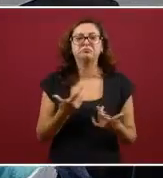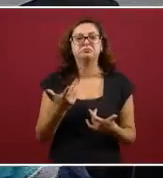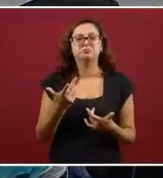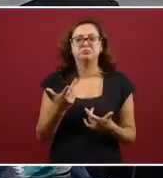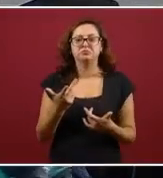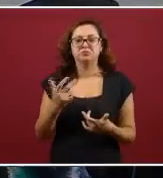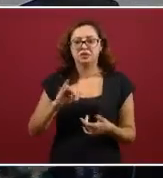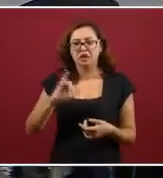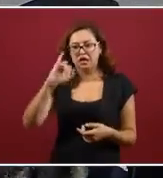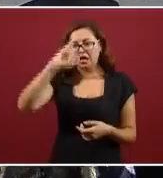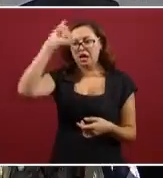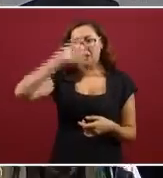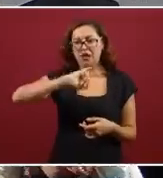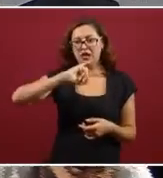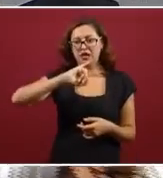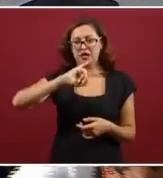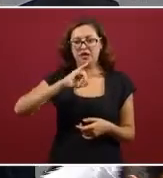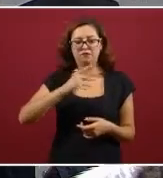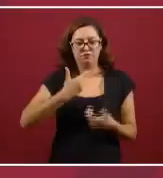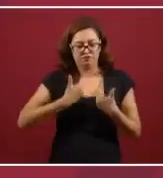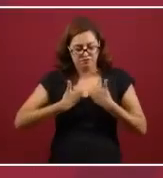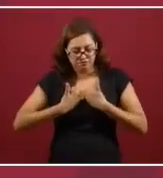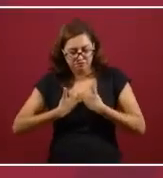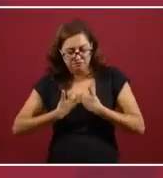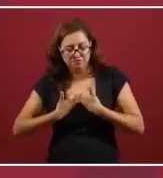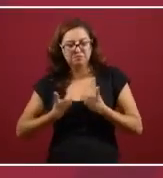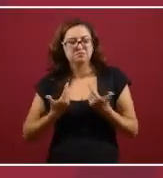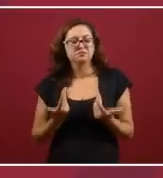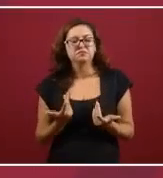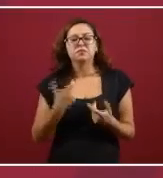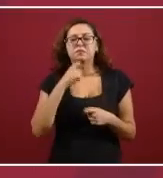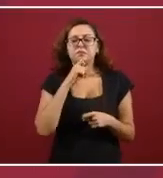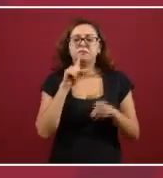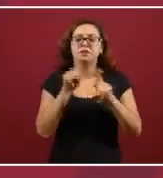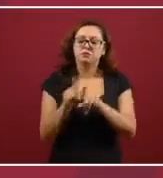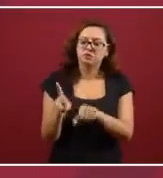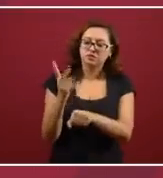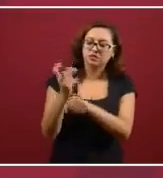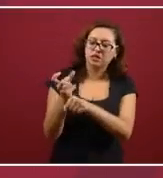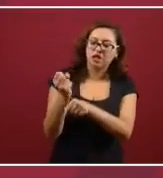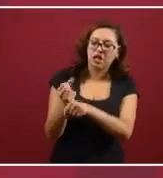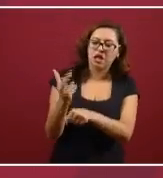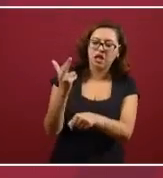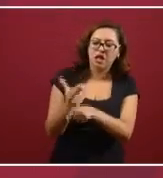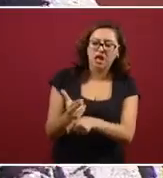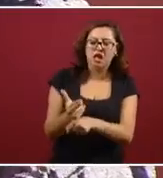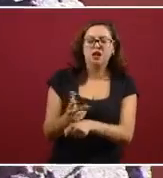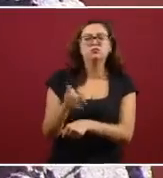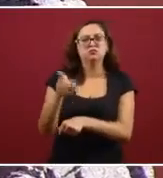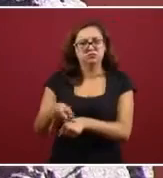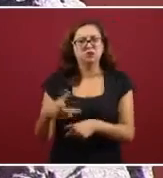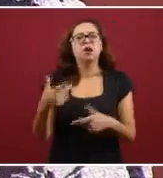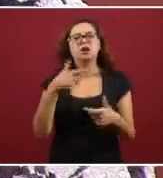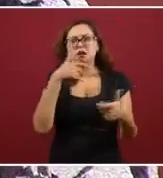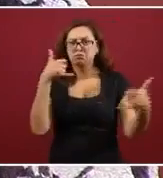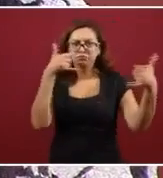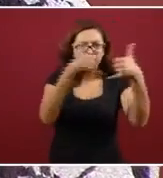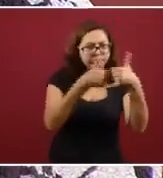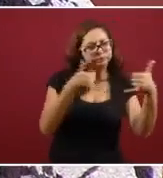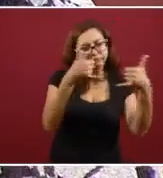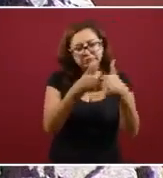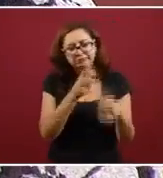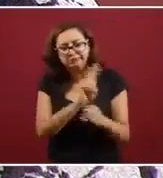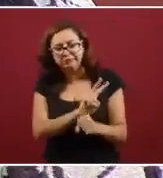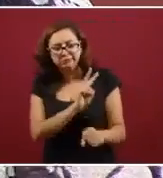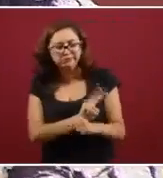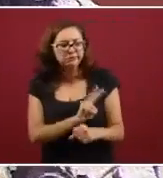titulares, del secretario Ross y mi persona, también la subsecretaria de Comercio Exterior se ha encargado de dar